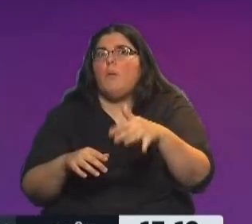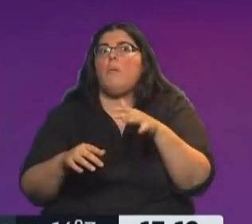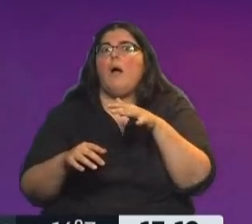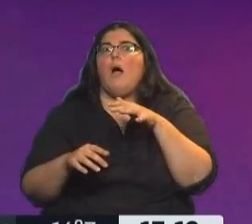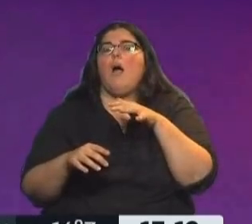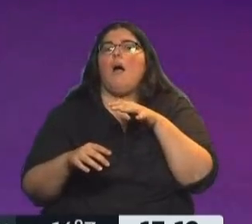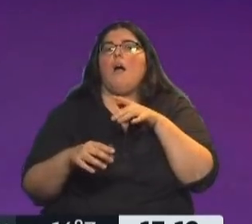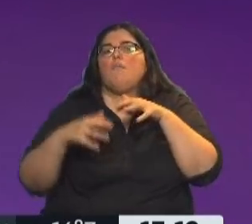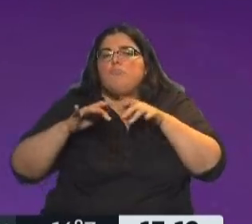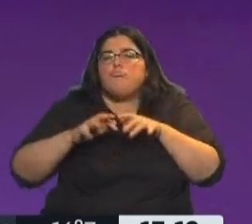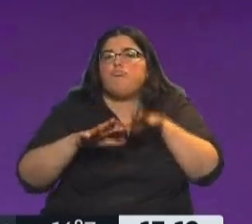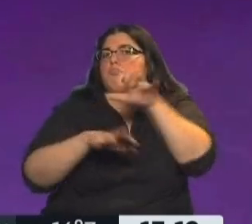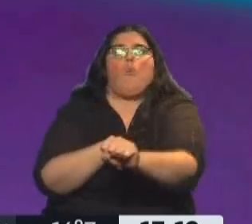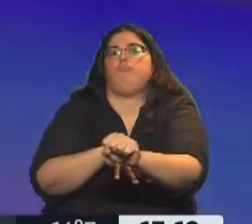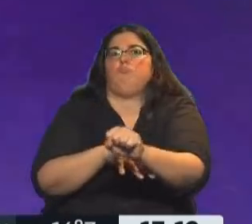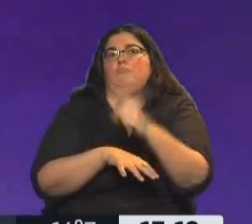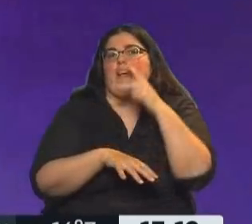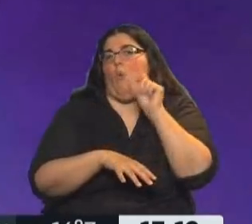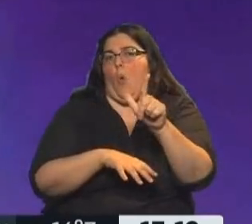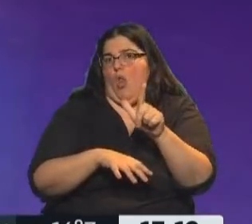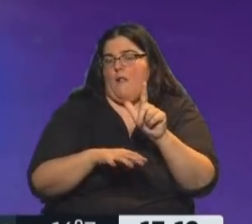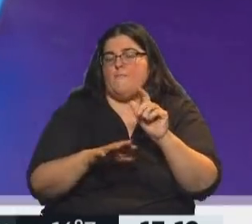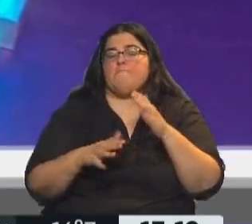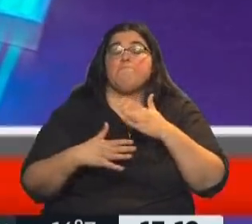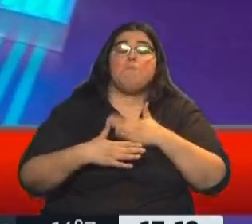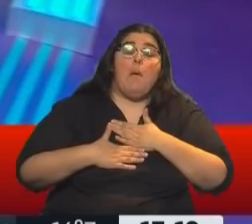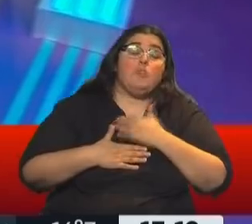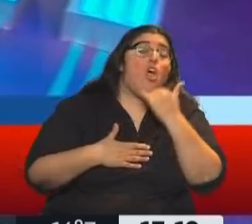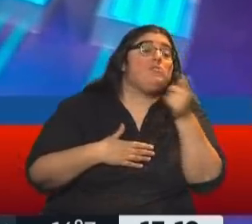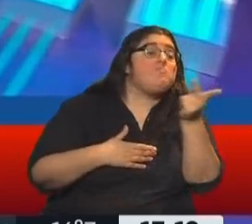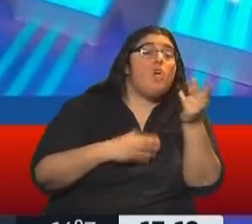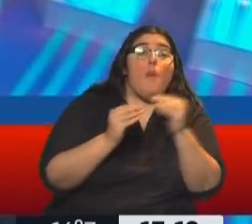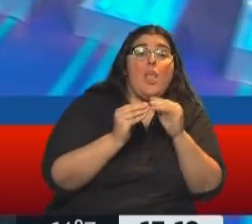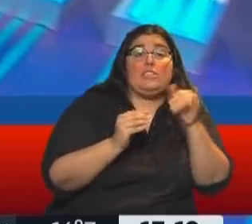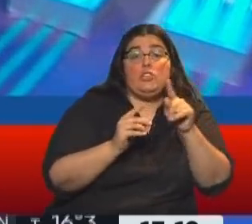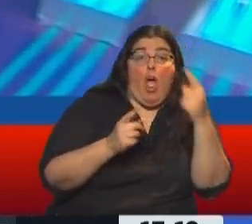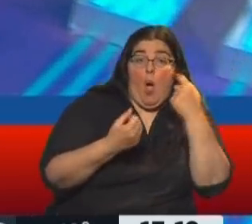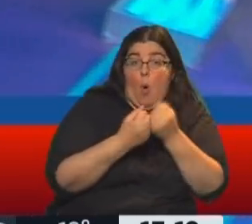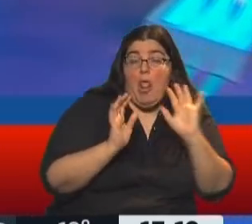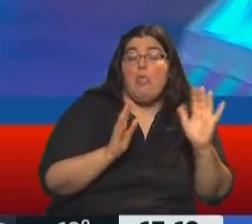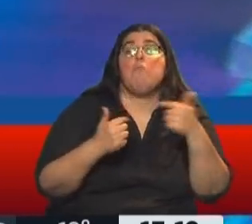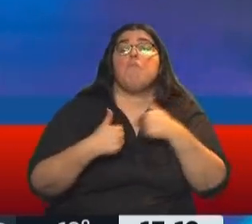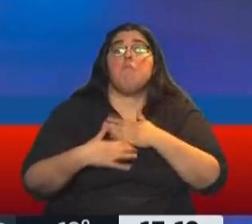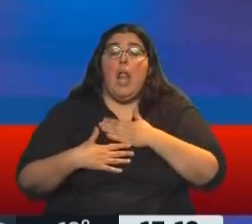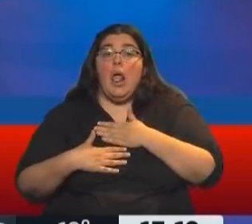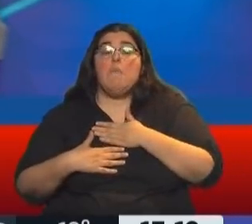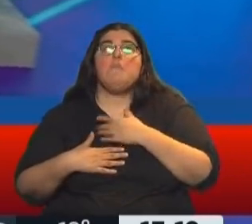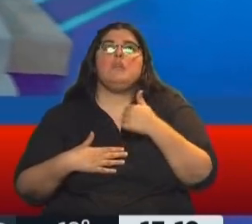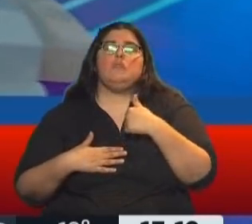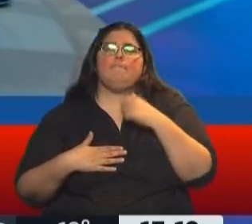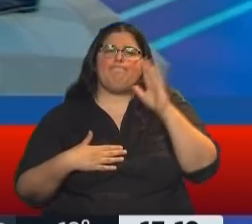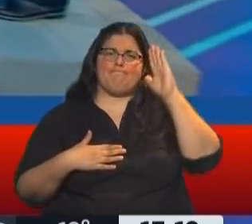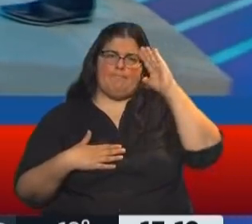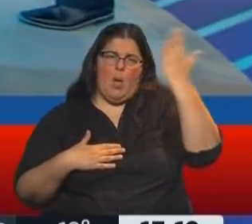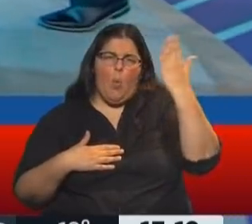de caer Kabul. A mí la... No sé si mis compañeros lo comparten. Digamos, a mí la... el recuerdo, digamos,